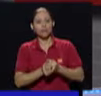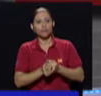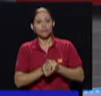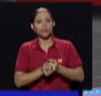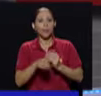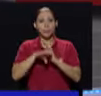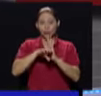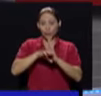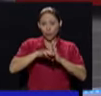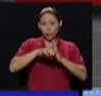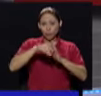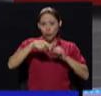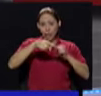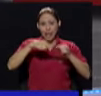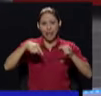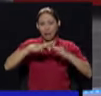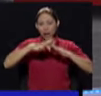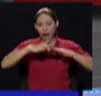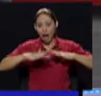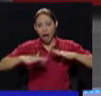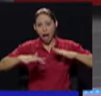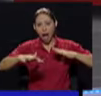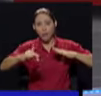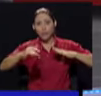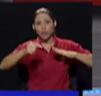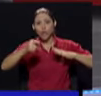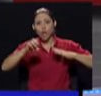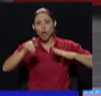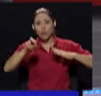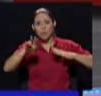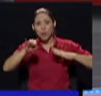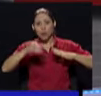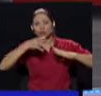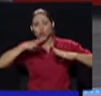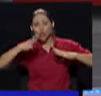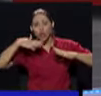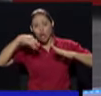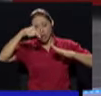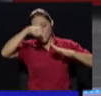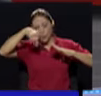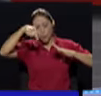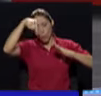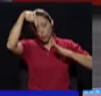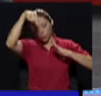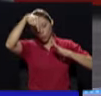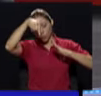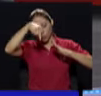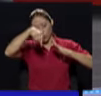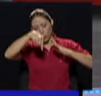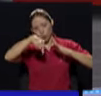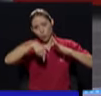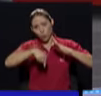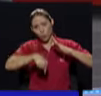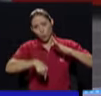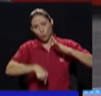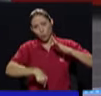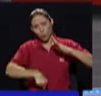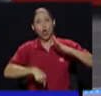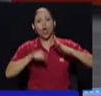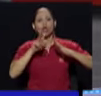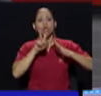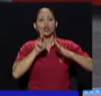el perforar pozos en los campos geotérmicos a grandes profundidades, estamos hablando de dos o tres